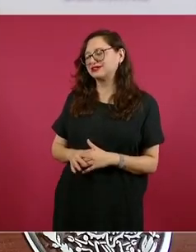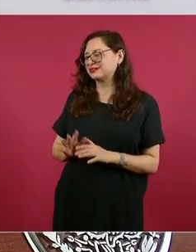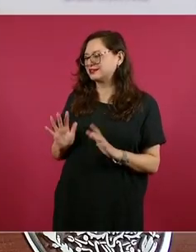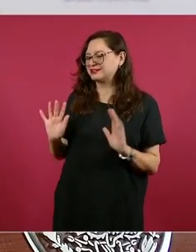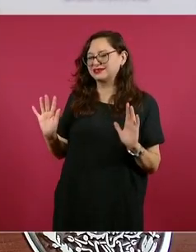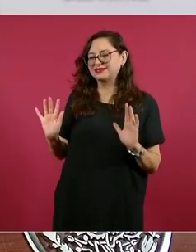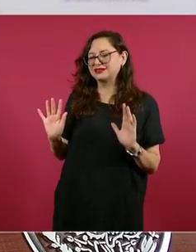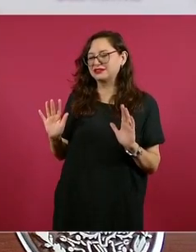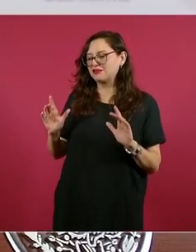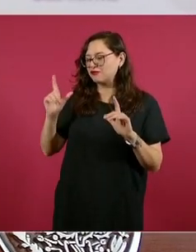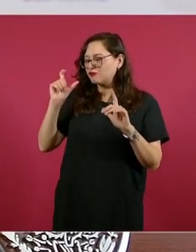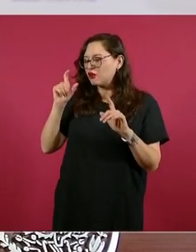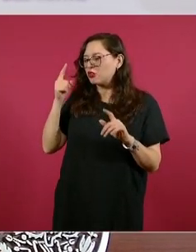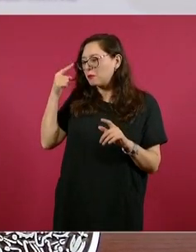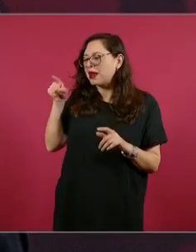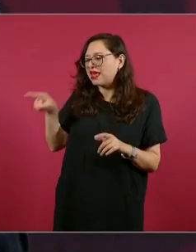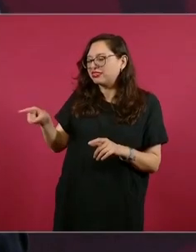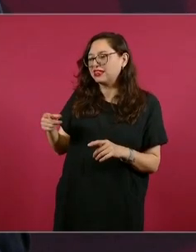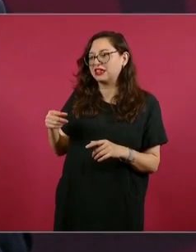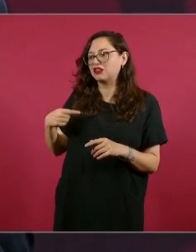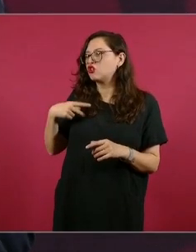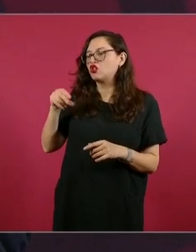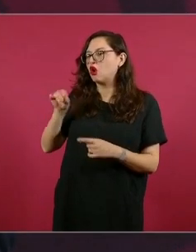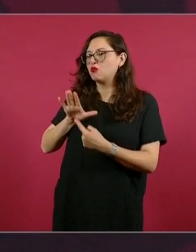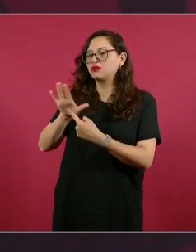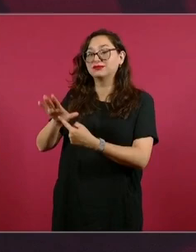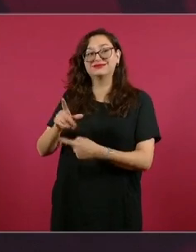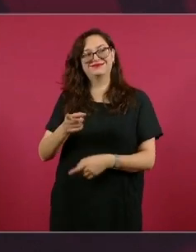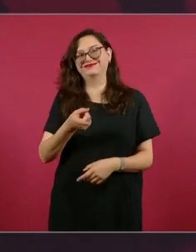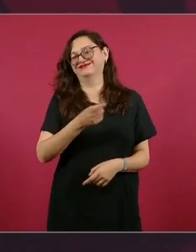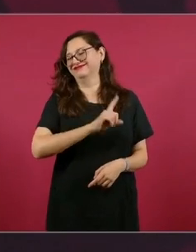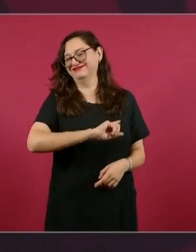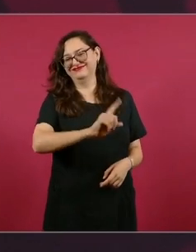Que sea para ti la foto. No, no, no,